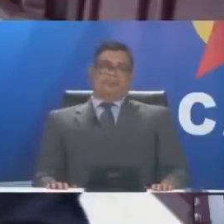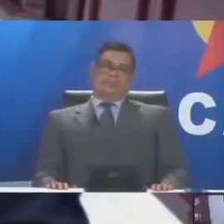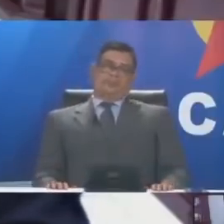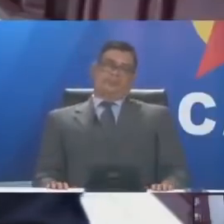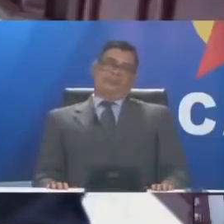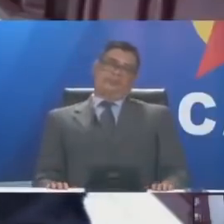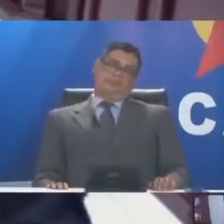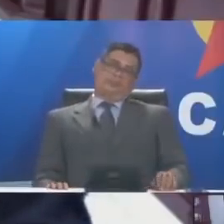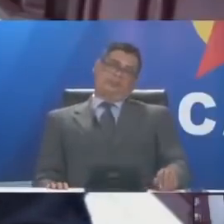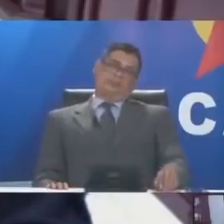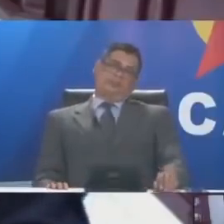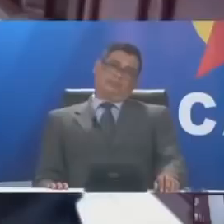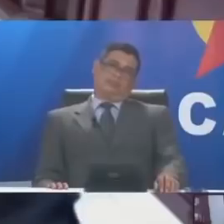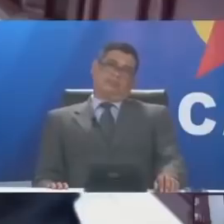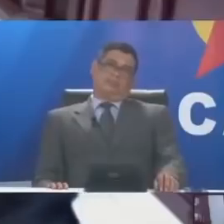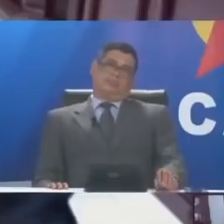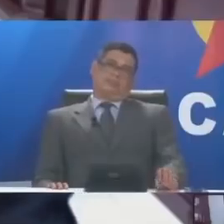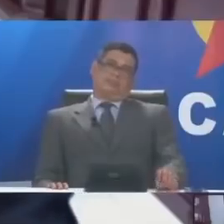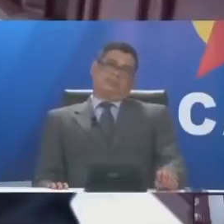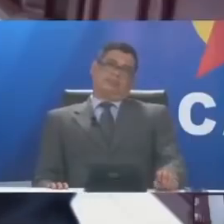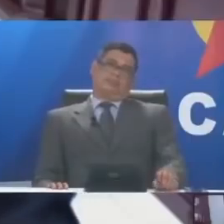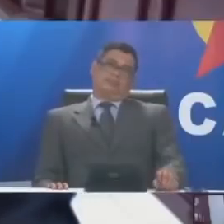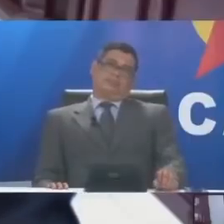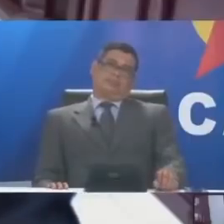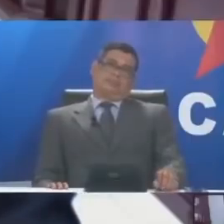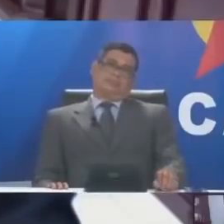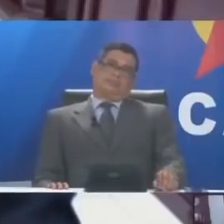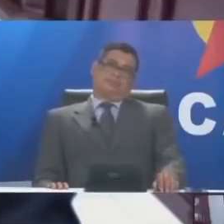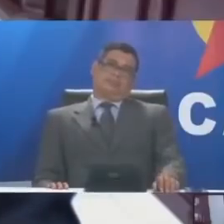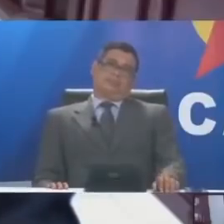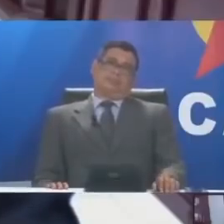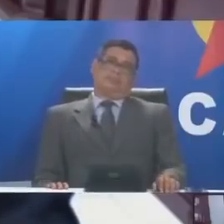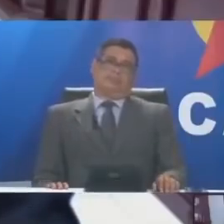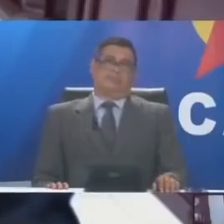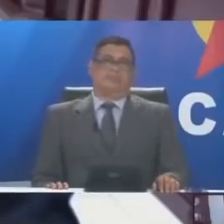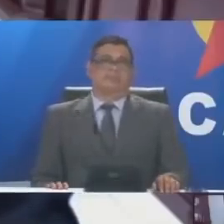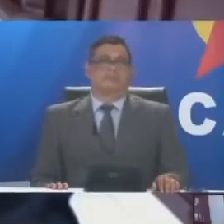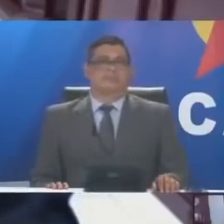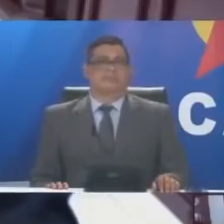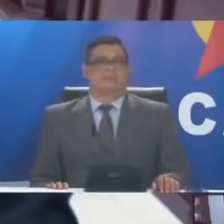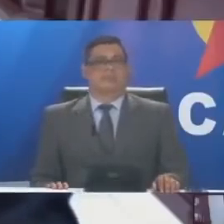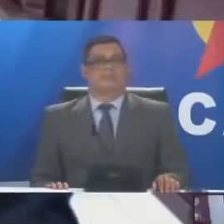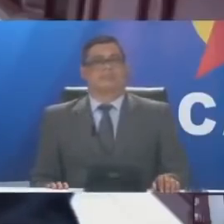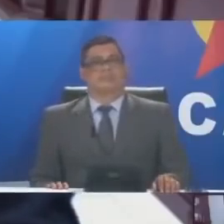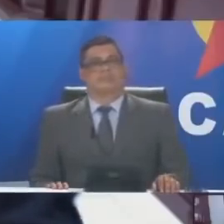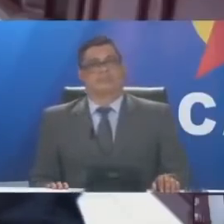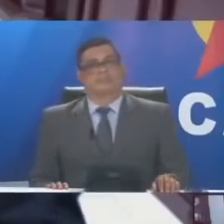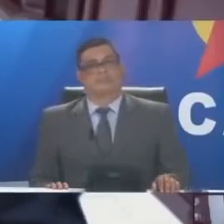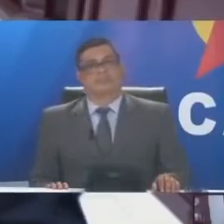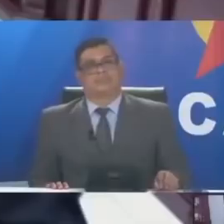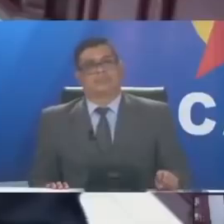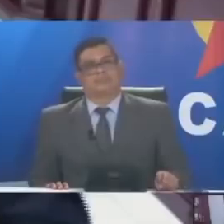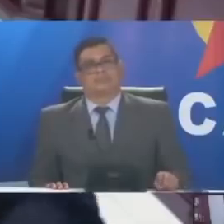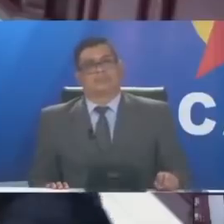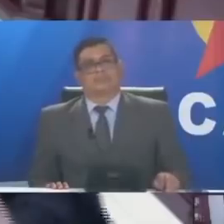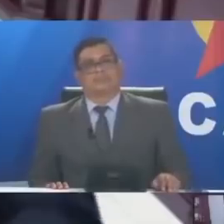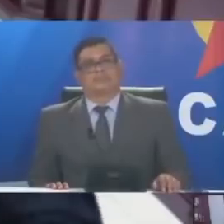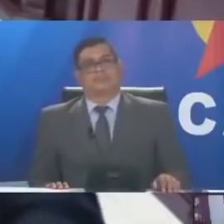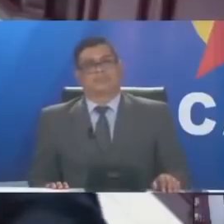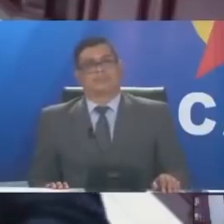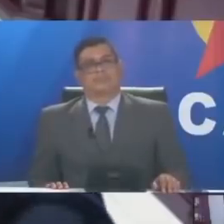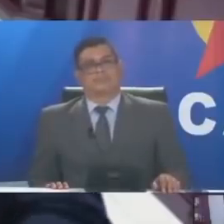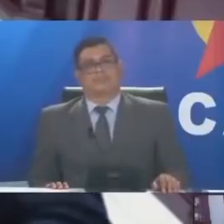del templo en el caso del presidente bucl nos han hecho la pregunta en los asocian o nosotros apoyamos a